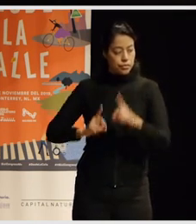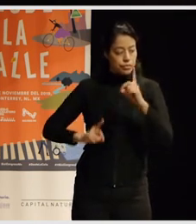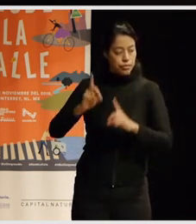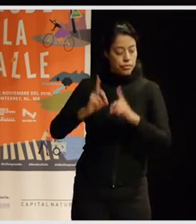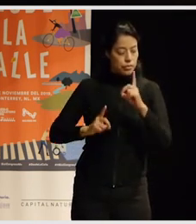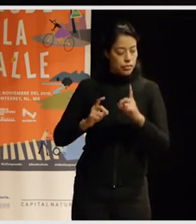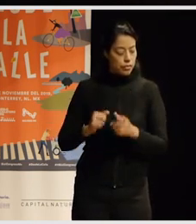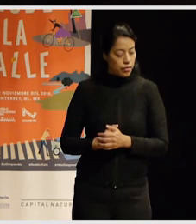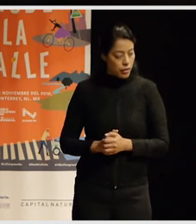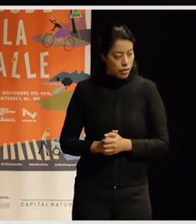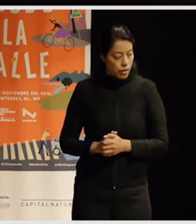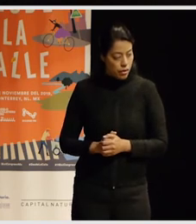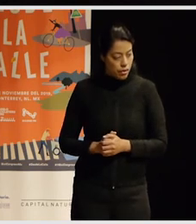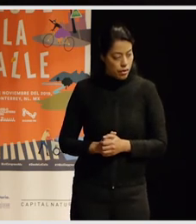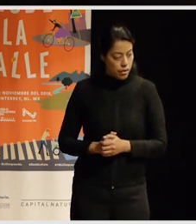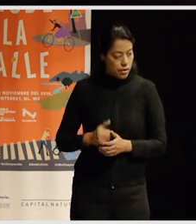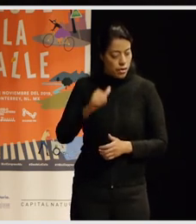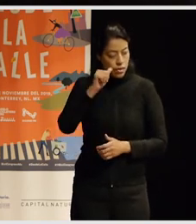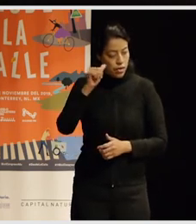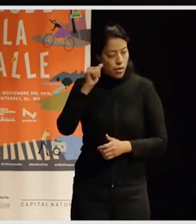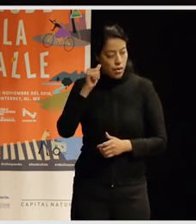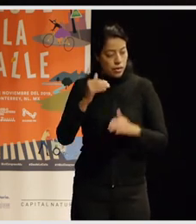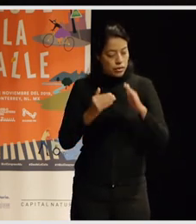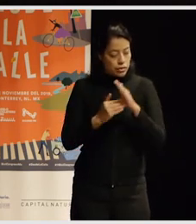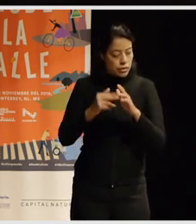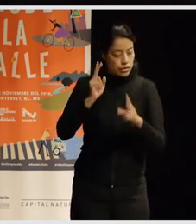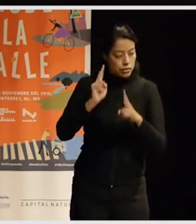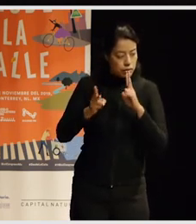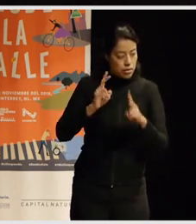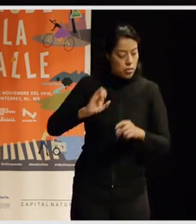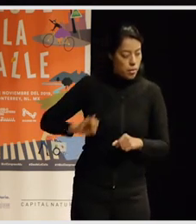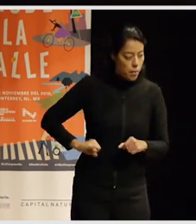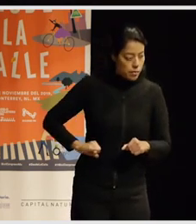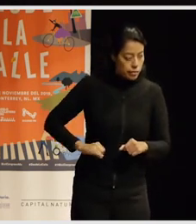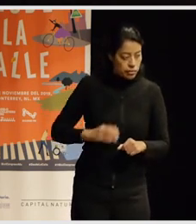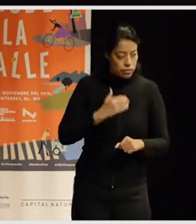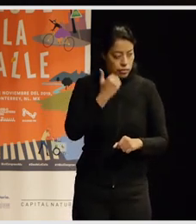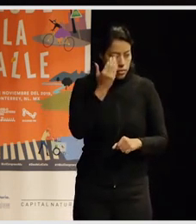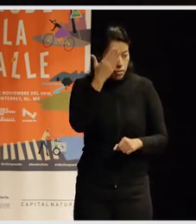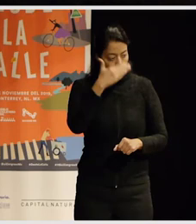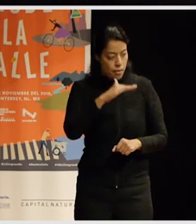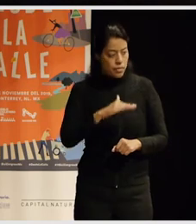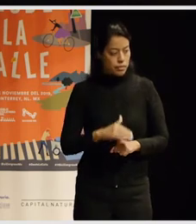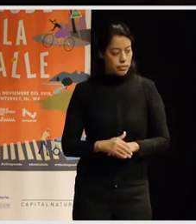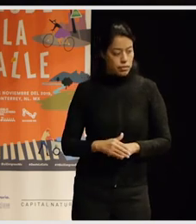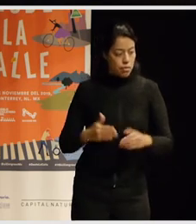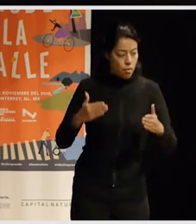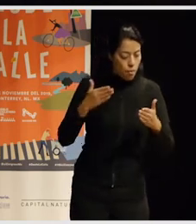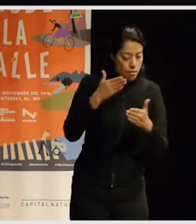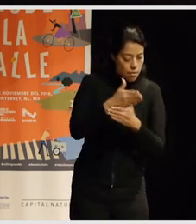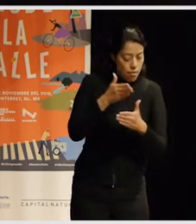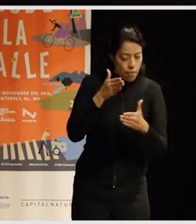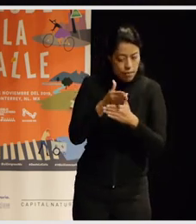gentrificación ayer hubo una mesa de diálogos super interesante y quería por ejemplo saber en las intervenciones que